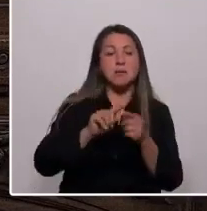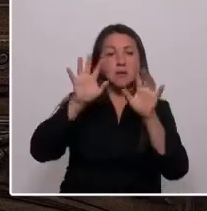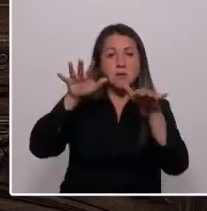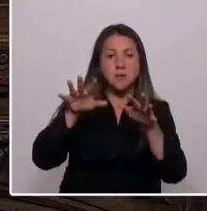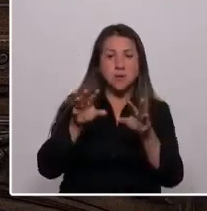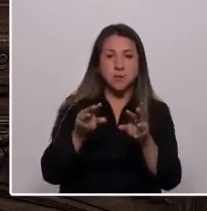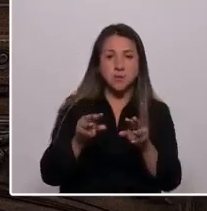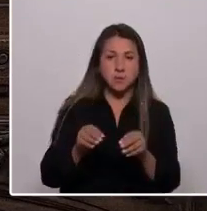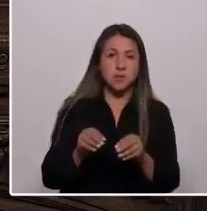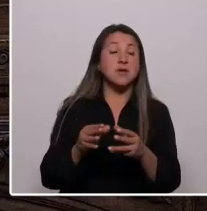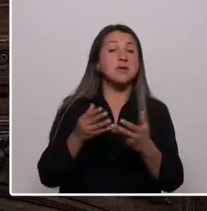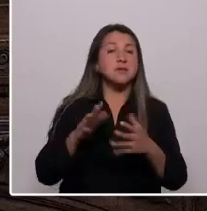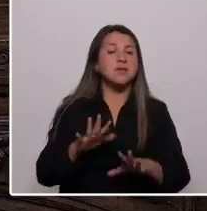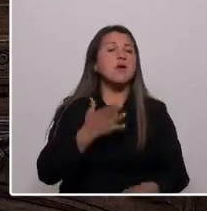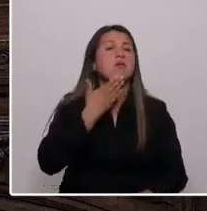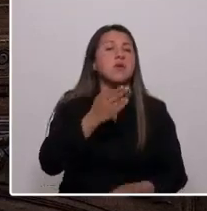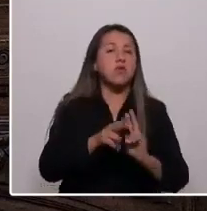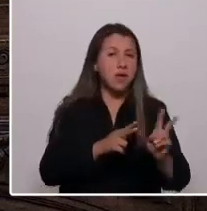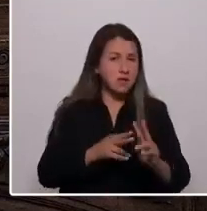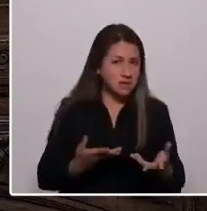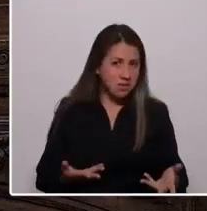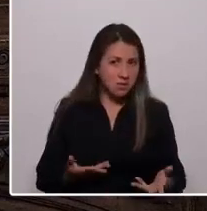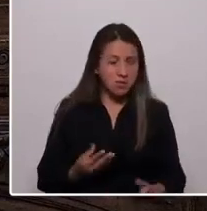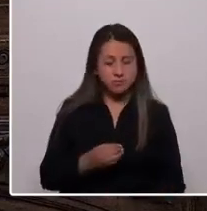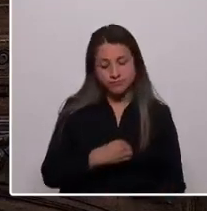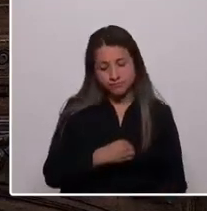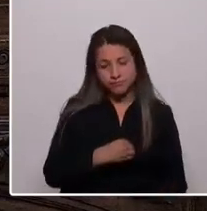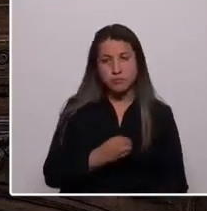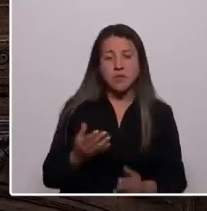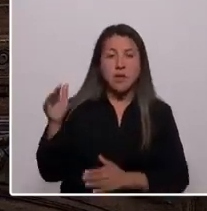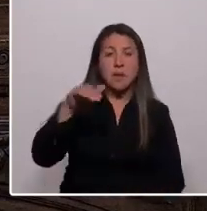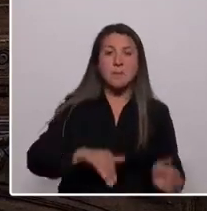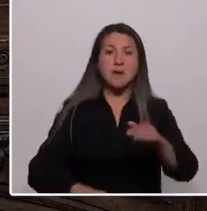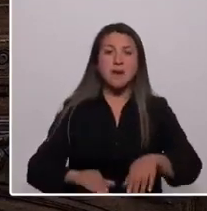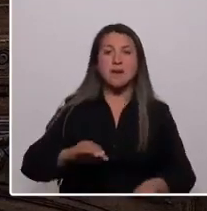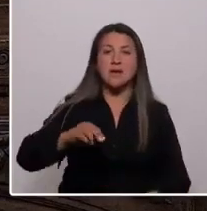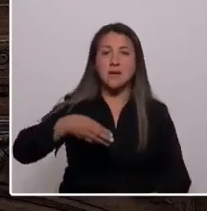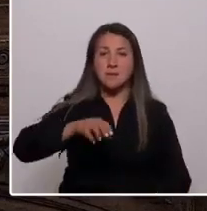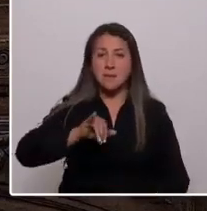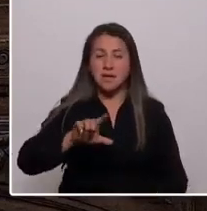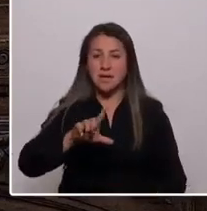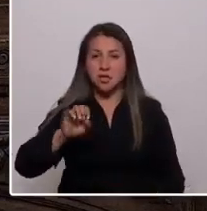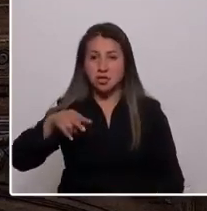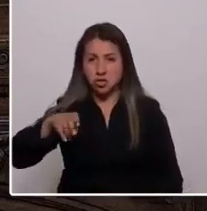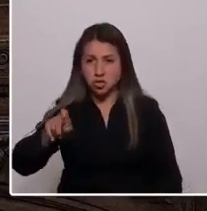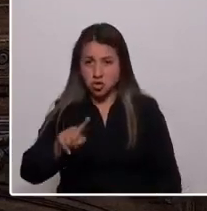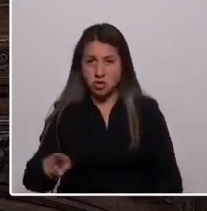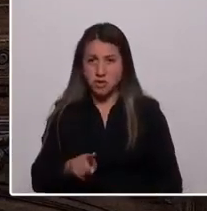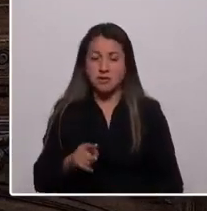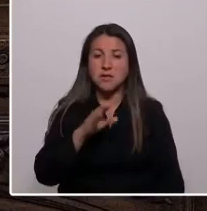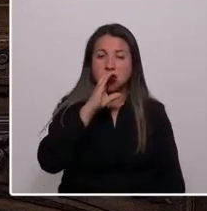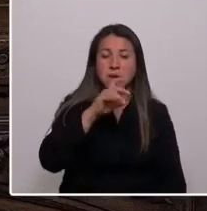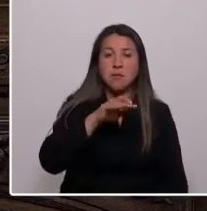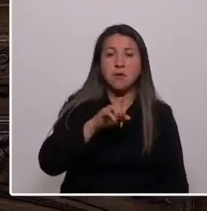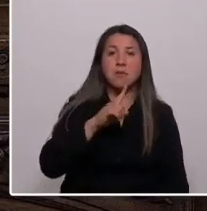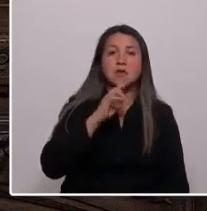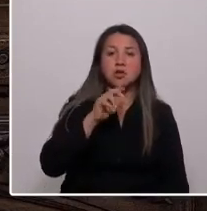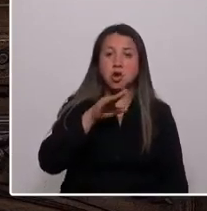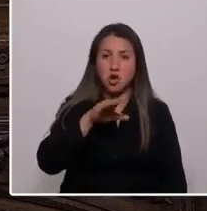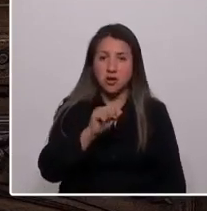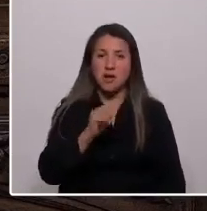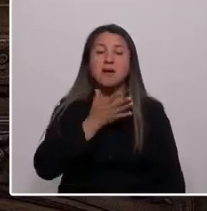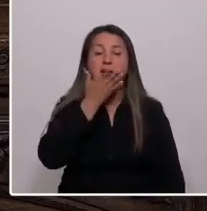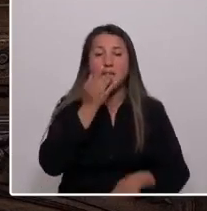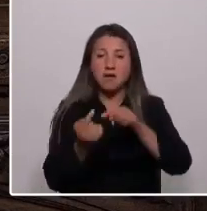hacemos cuando hacemos el duelo colectivo por las playas de mejillones y general por los campos de petorca por los glaciares de atacama por los suelos donde